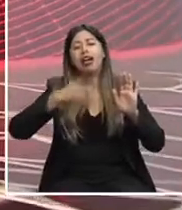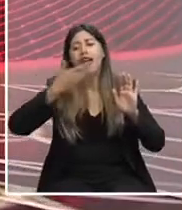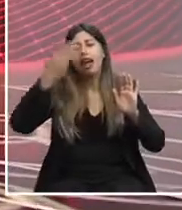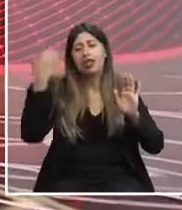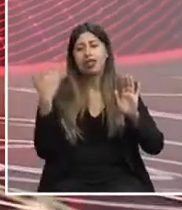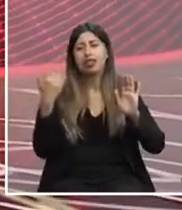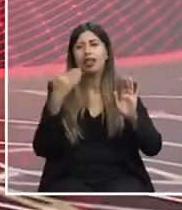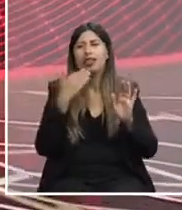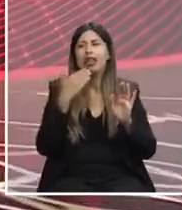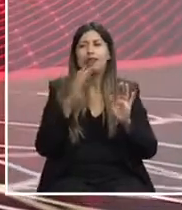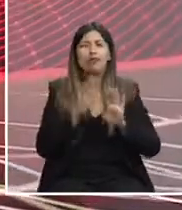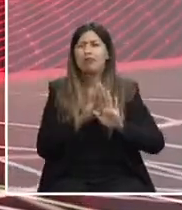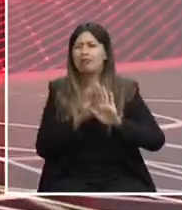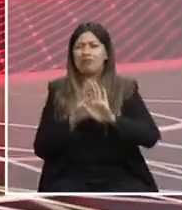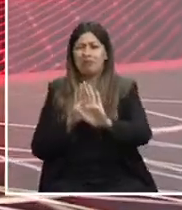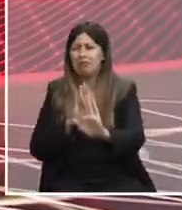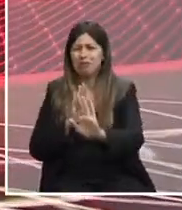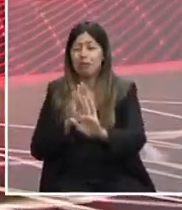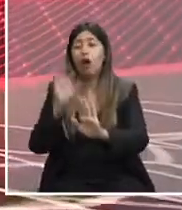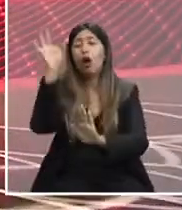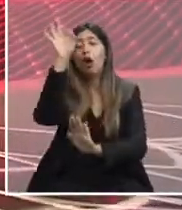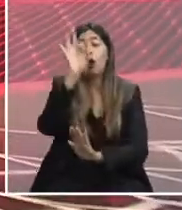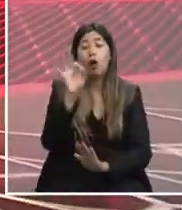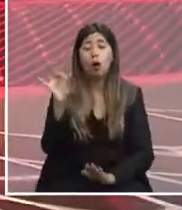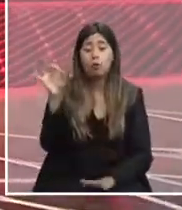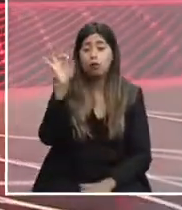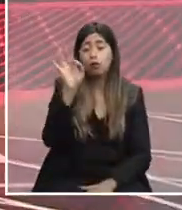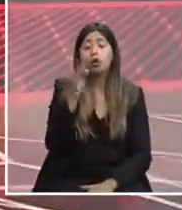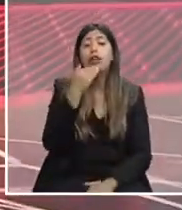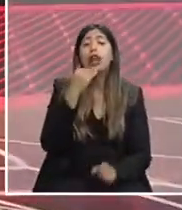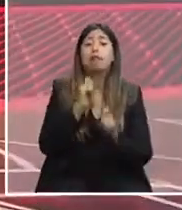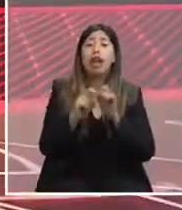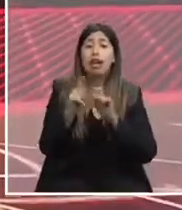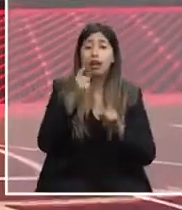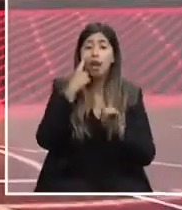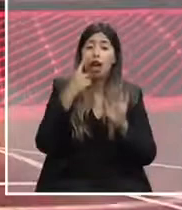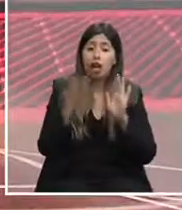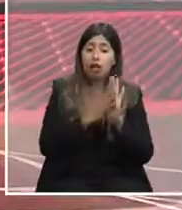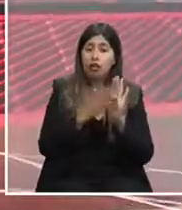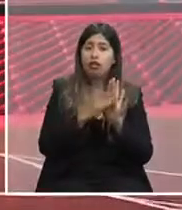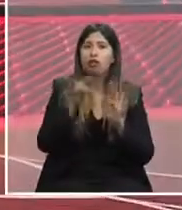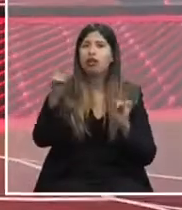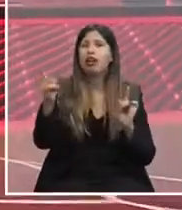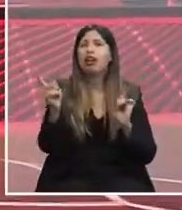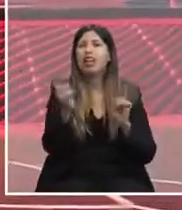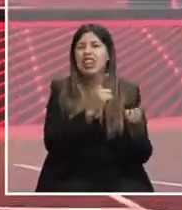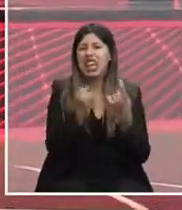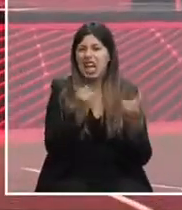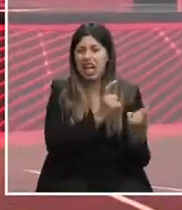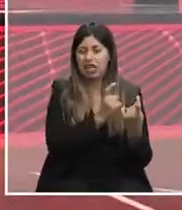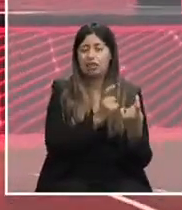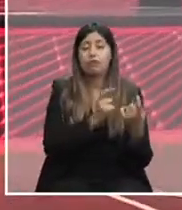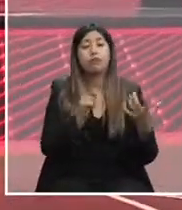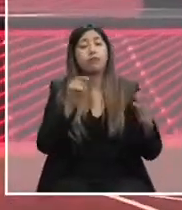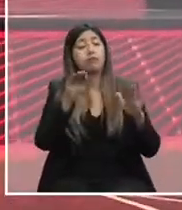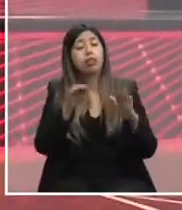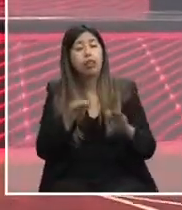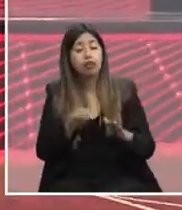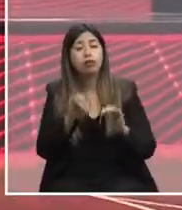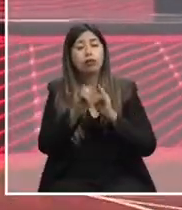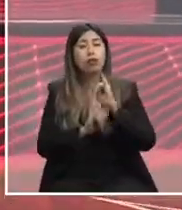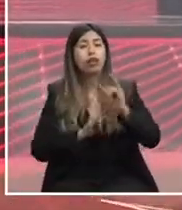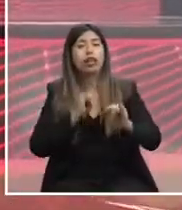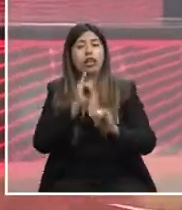mala disposición hacia las opiniones, argumentos, incluso evidencias que lo ponen en cuestión. Bueno, esto con los medios digitales puedo